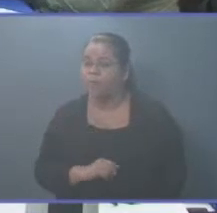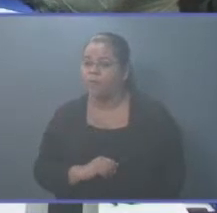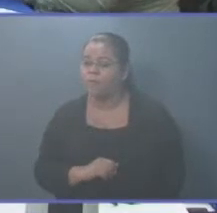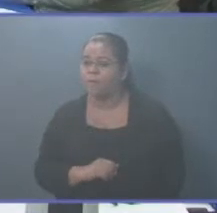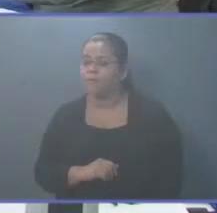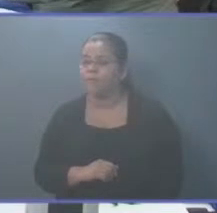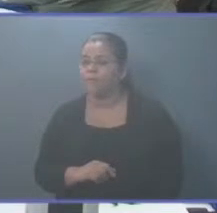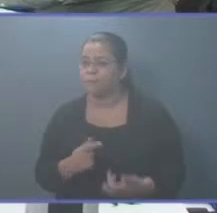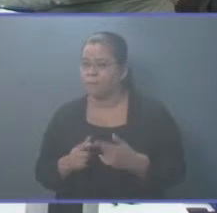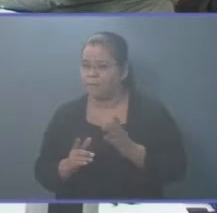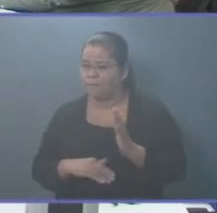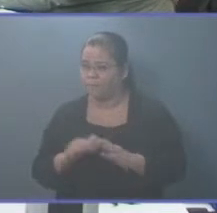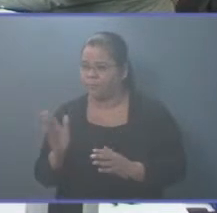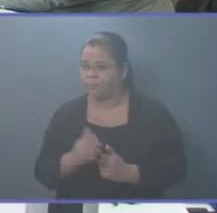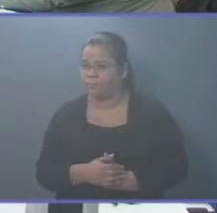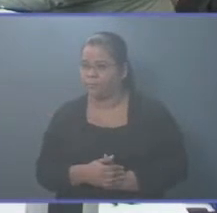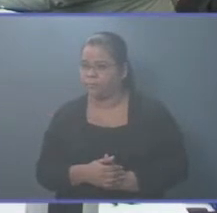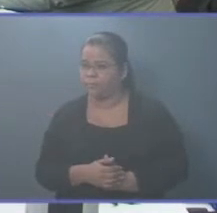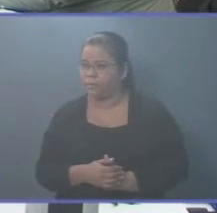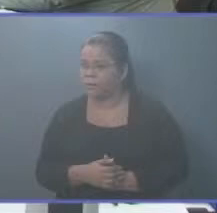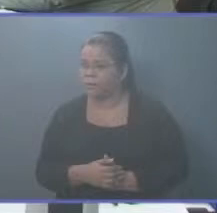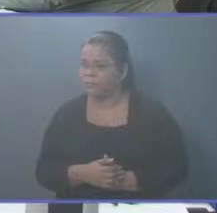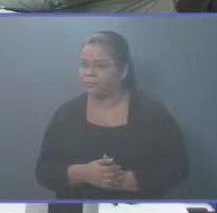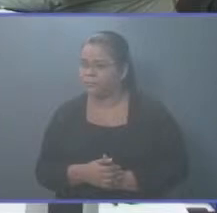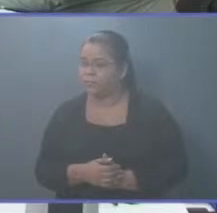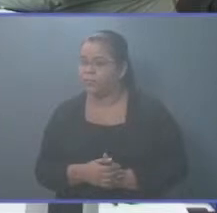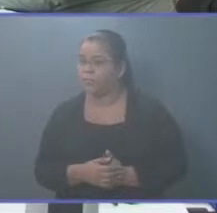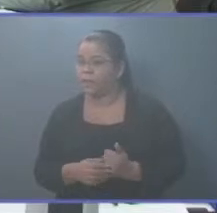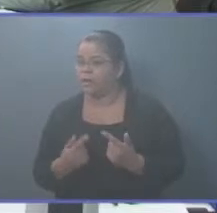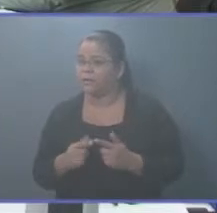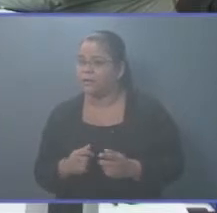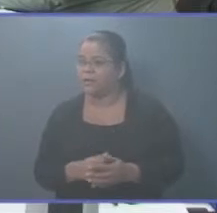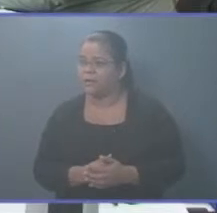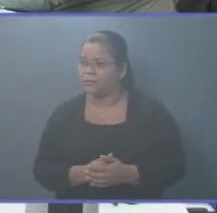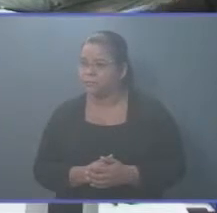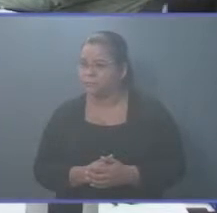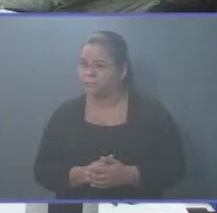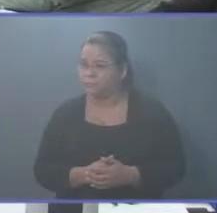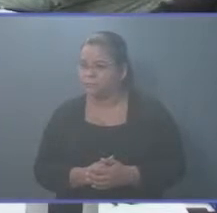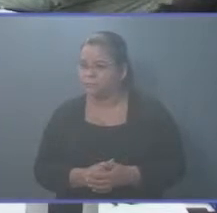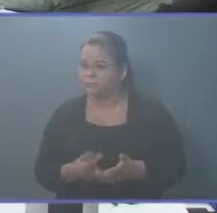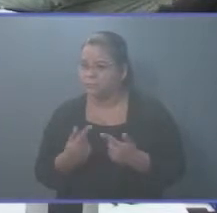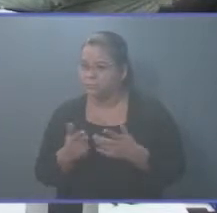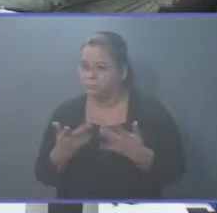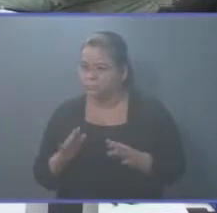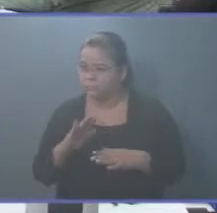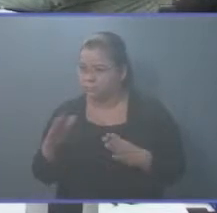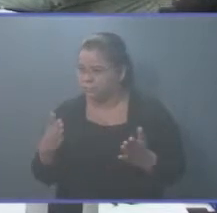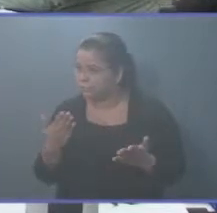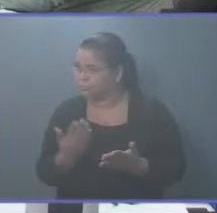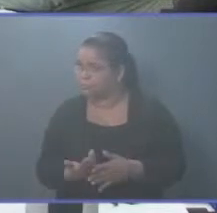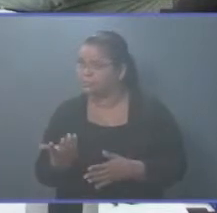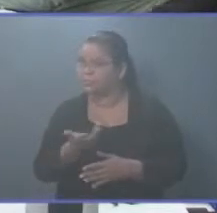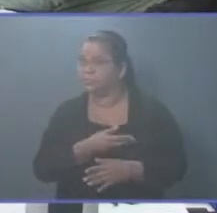en primer lugar, a nuestra visitante, lo mismo que a los colegas diputados y al